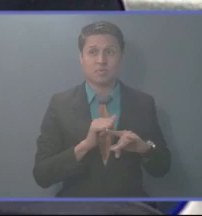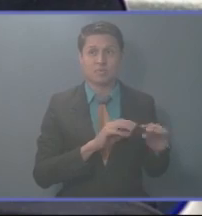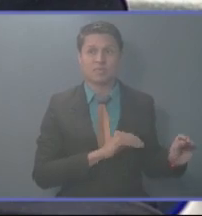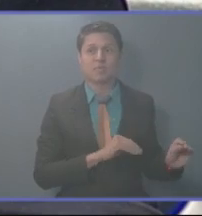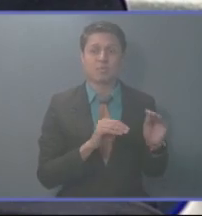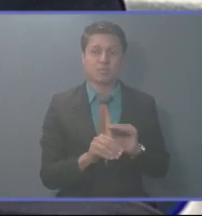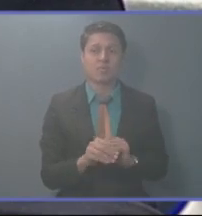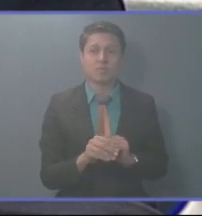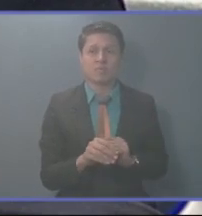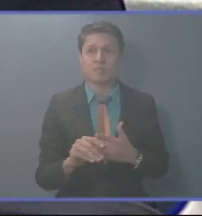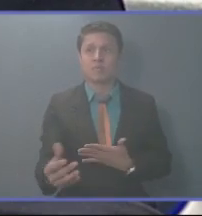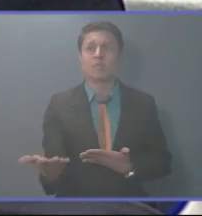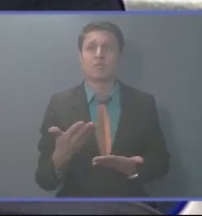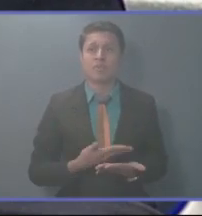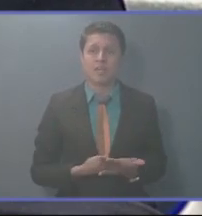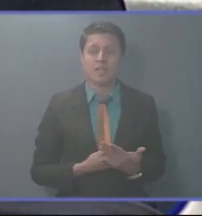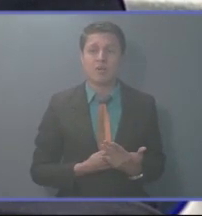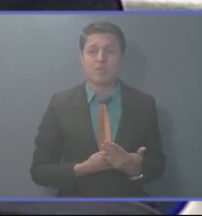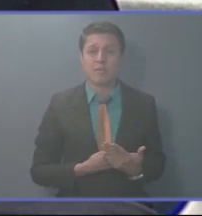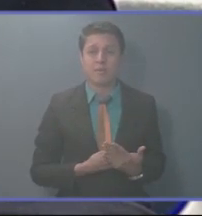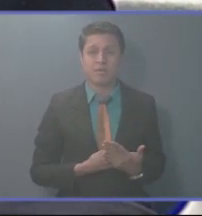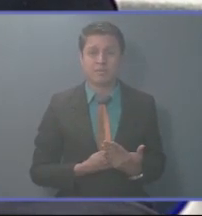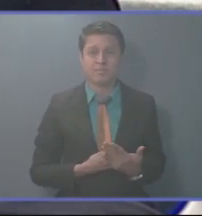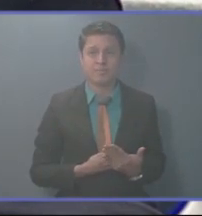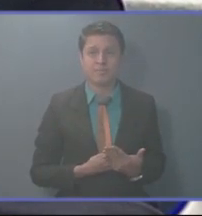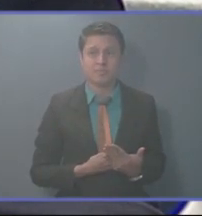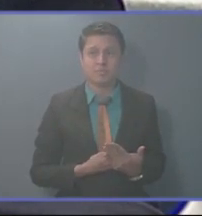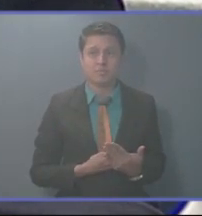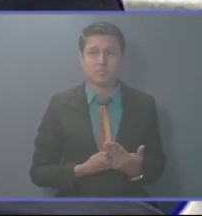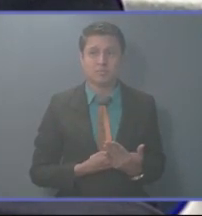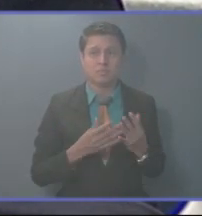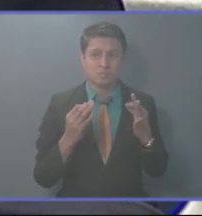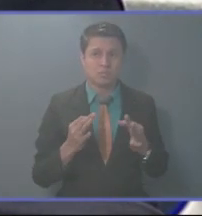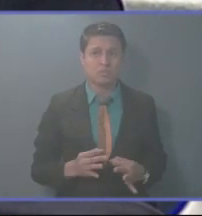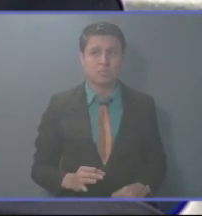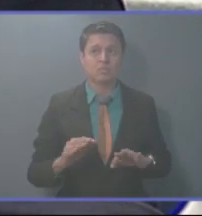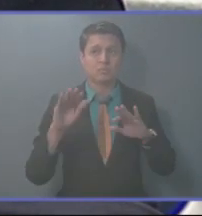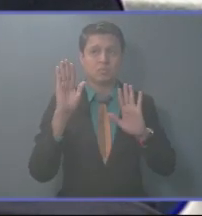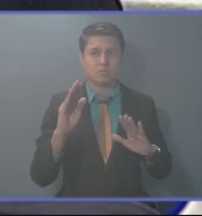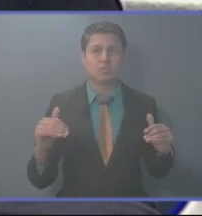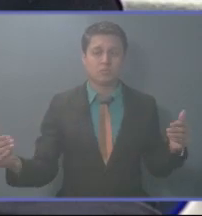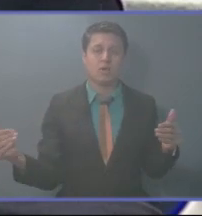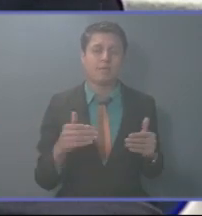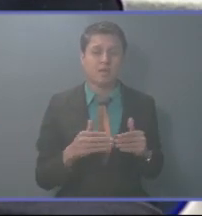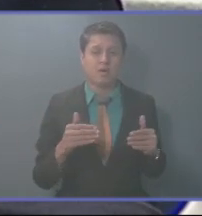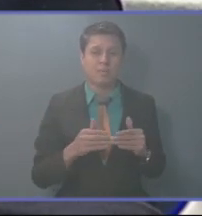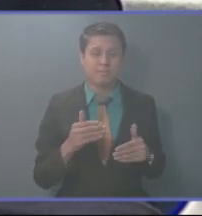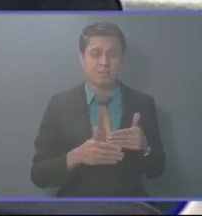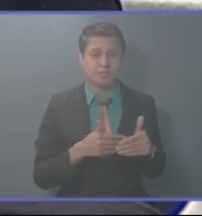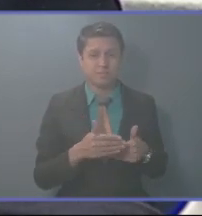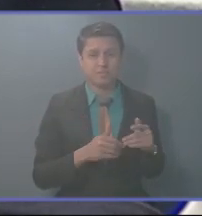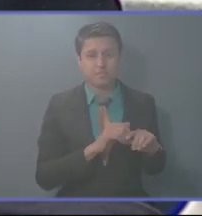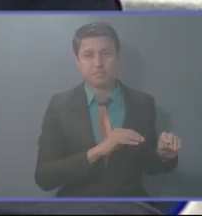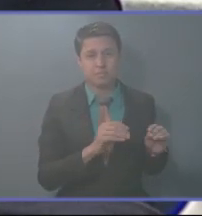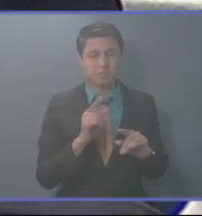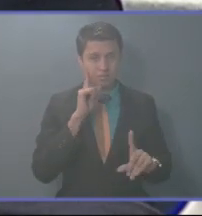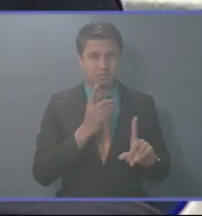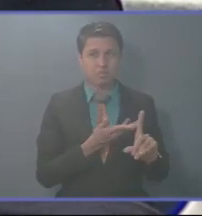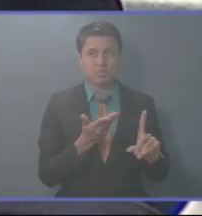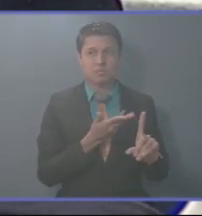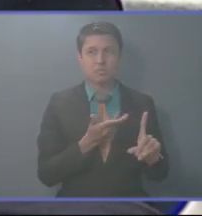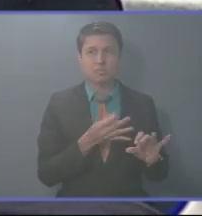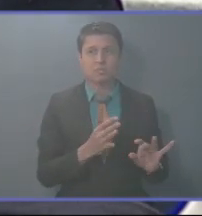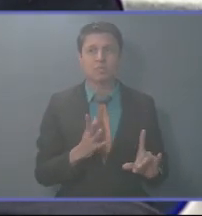de resarcimiento y reivindicación. Garantías de no repetición. Es un concepto amplio que incluye